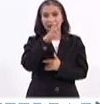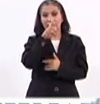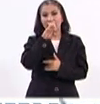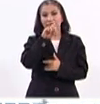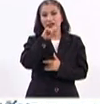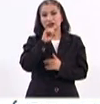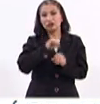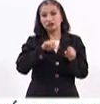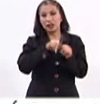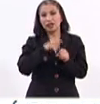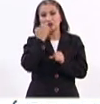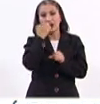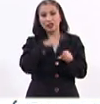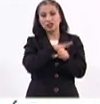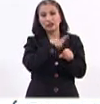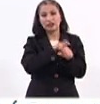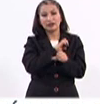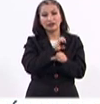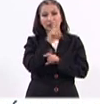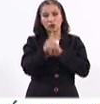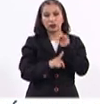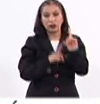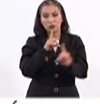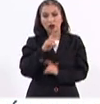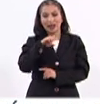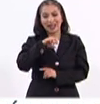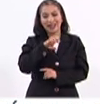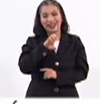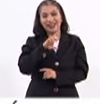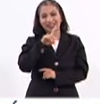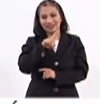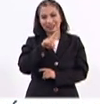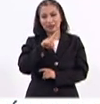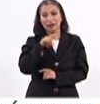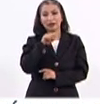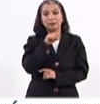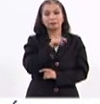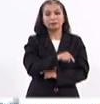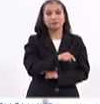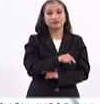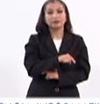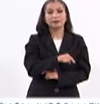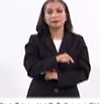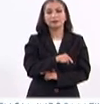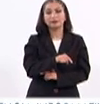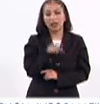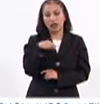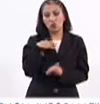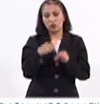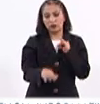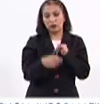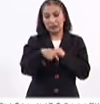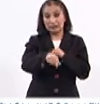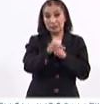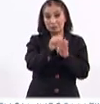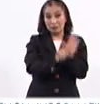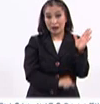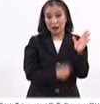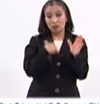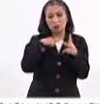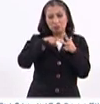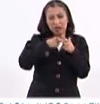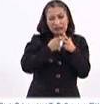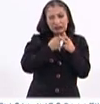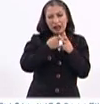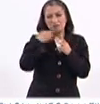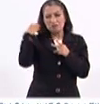redes sociales de la Escuela Nacional de Entrenadores Deportivos, precisamente a finales de este mes o